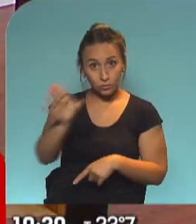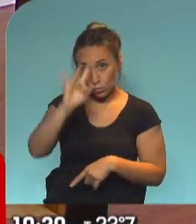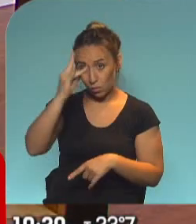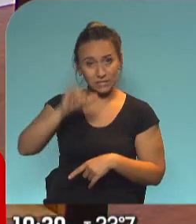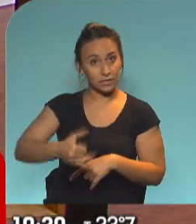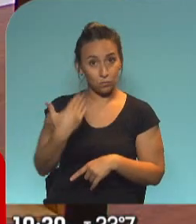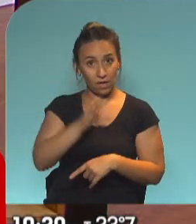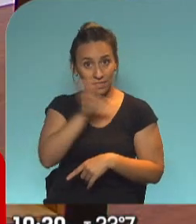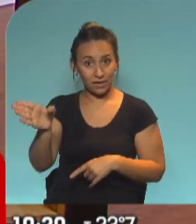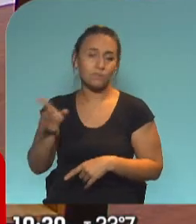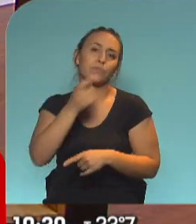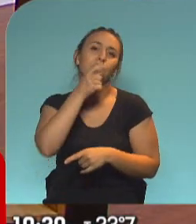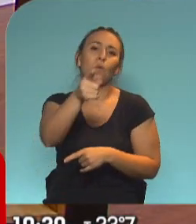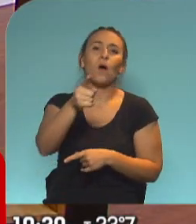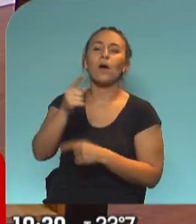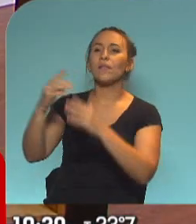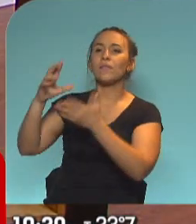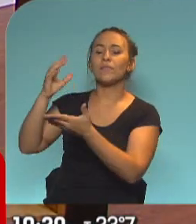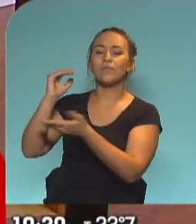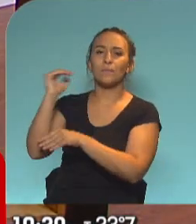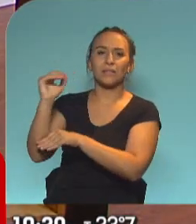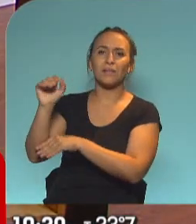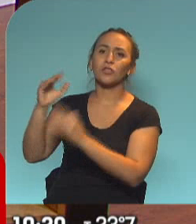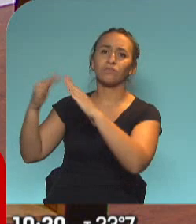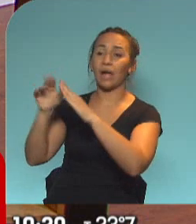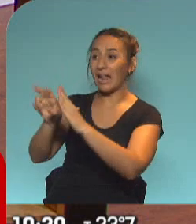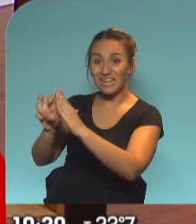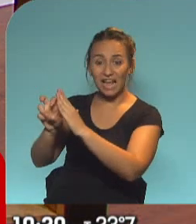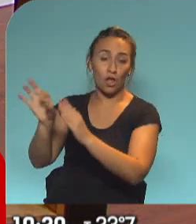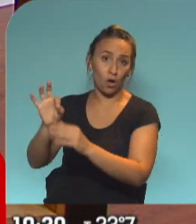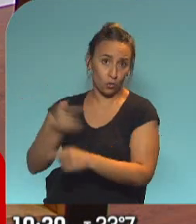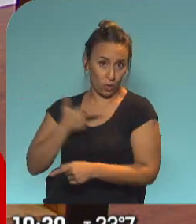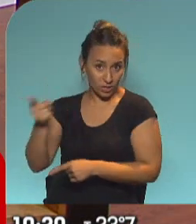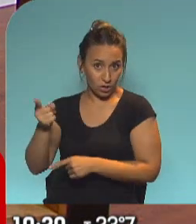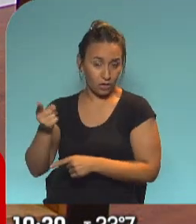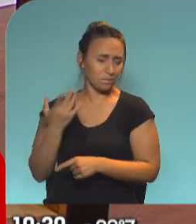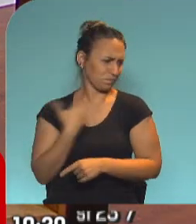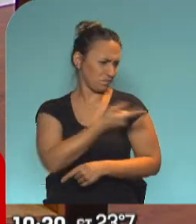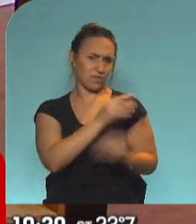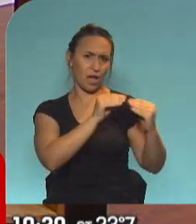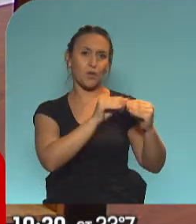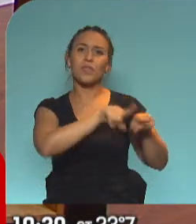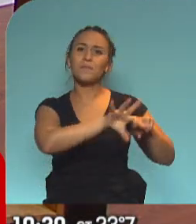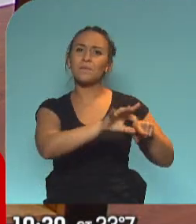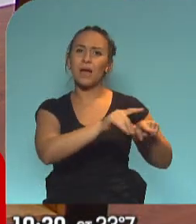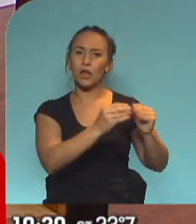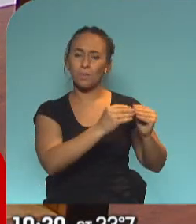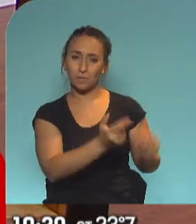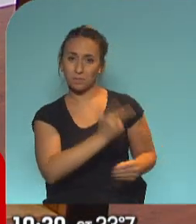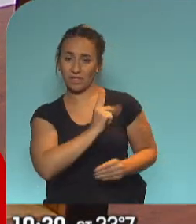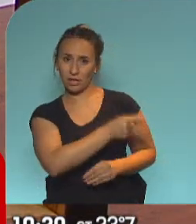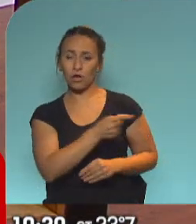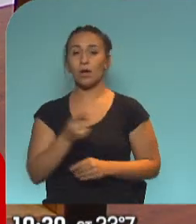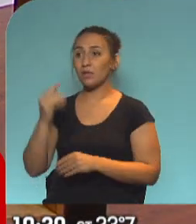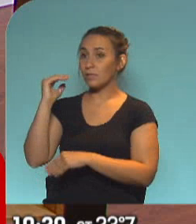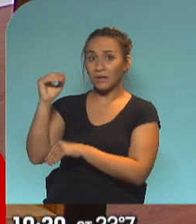Si tiene un departamento alquilado o si tiene departamento allá. Si tiene departamento allá, me acaba de comentar un amigo de mi hermano que tiene un departamento